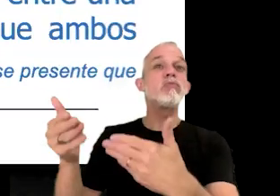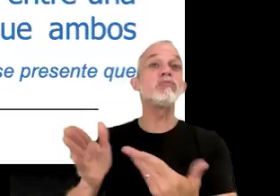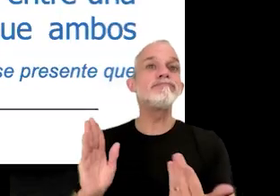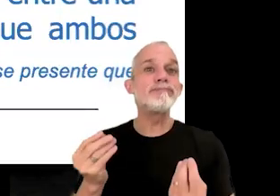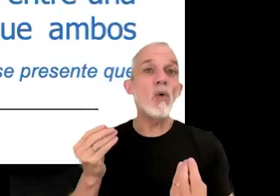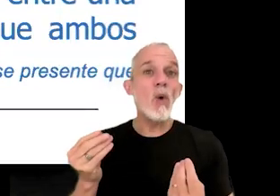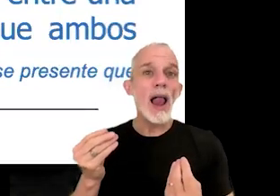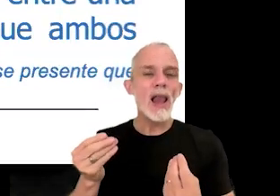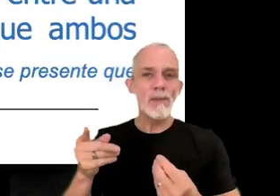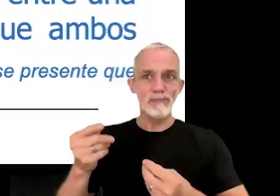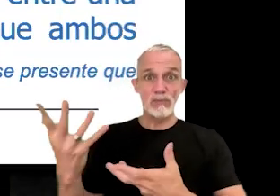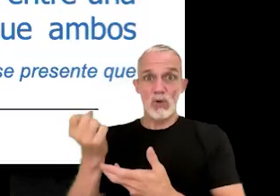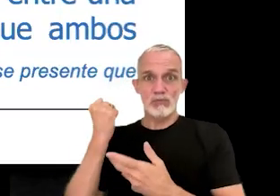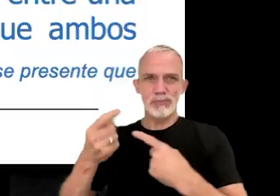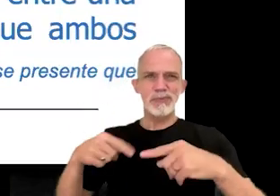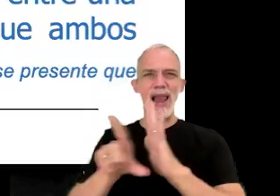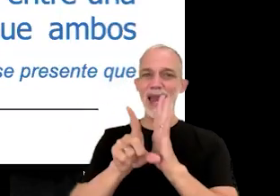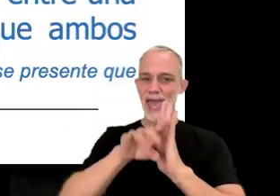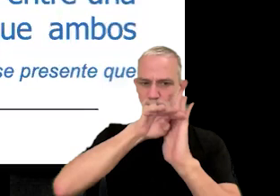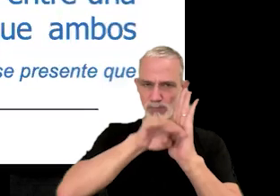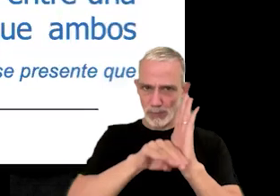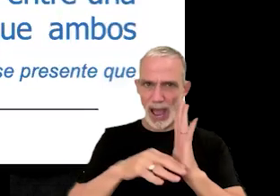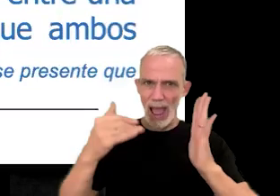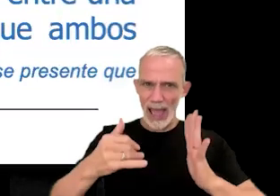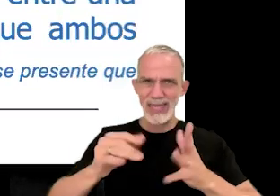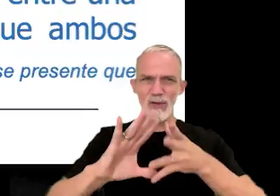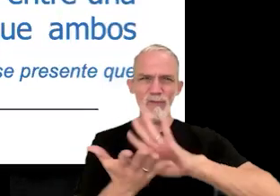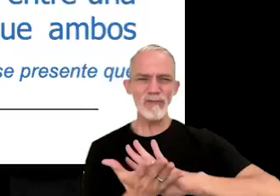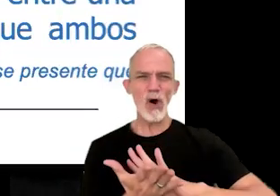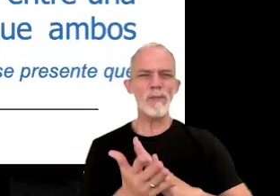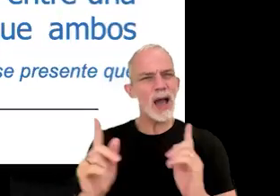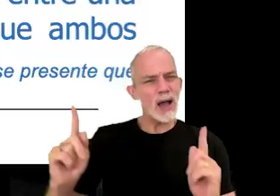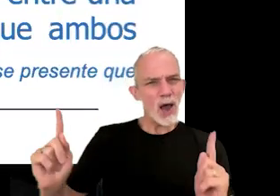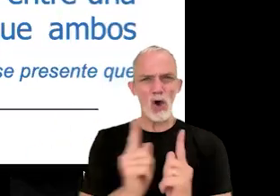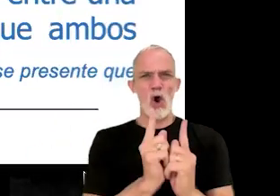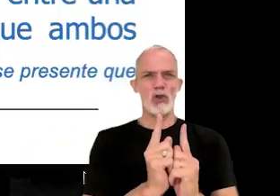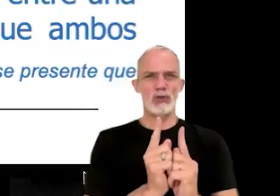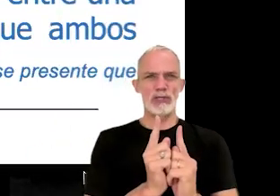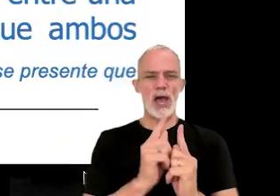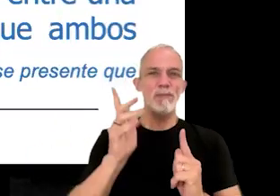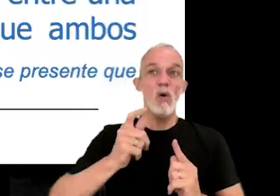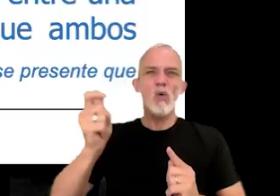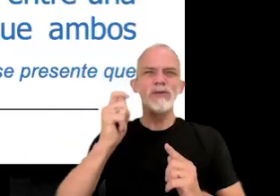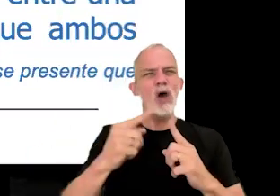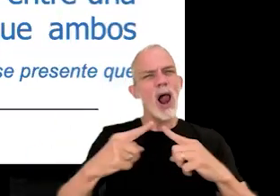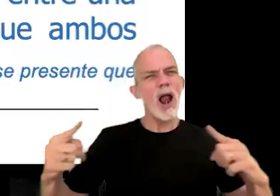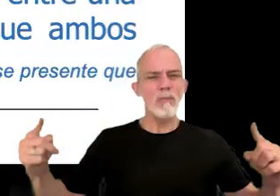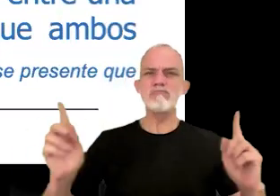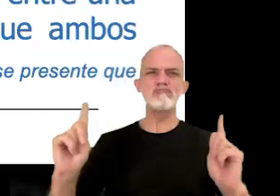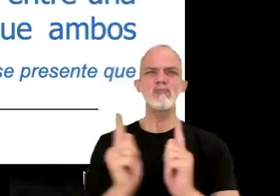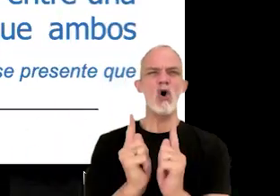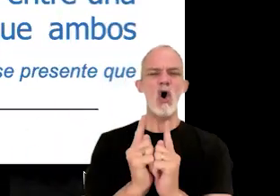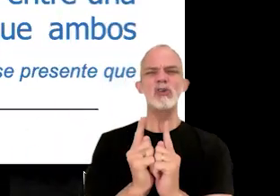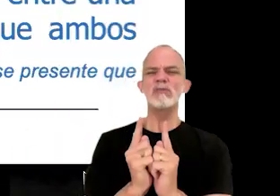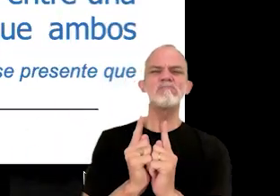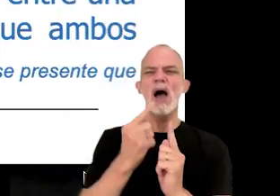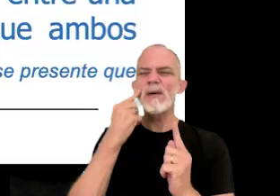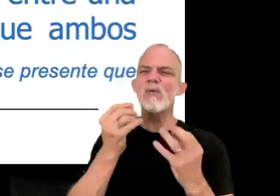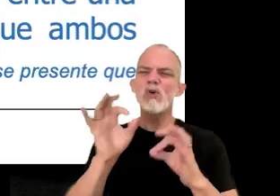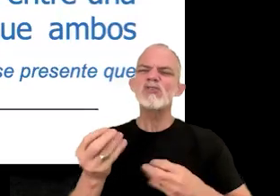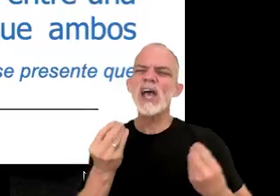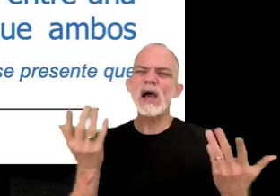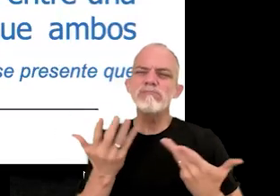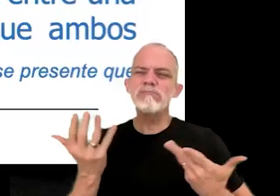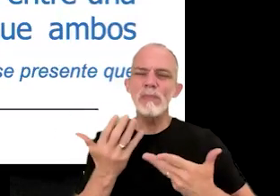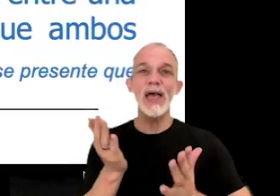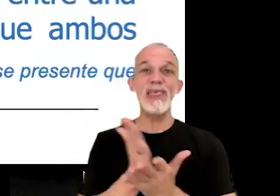existe, conforme a nuestra ley de procedimiento, una forma acotada y muy reducida de poder llegar a utilizar el